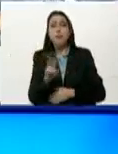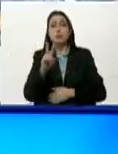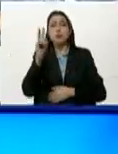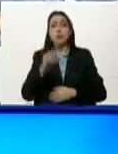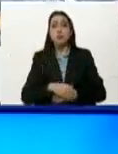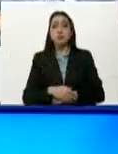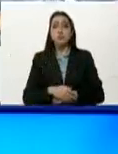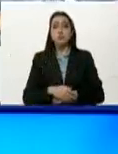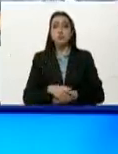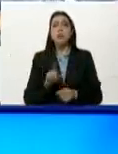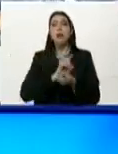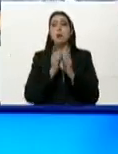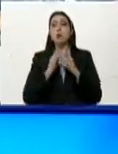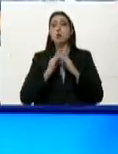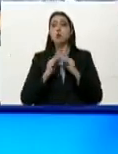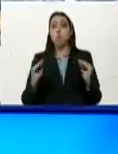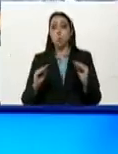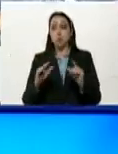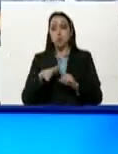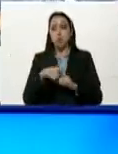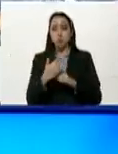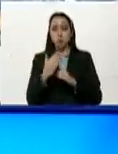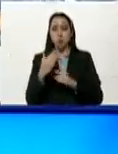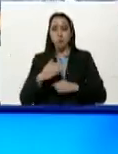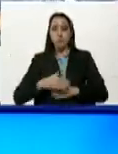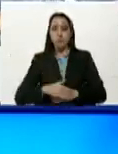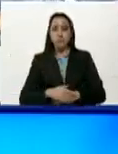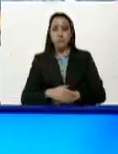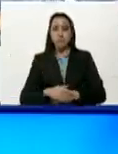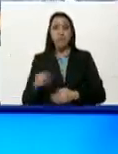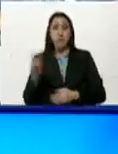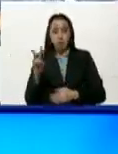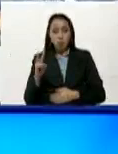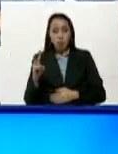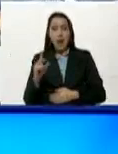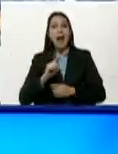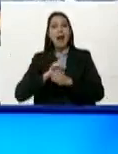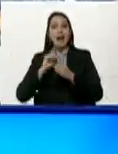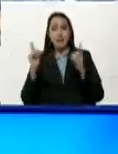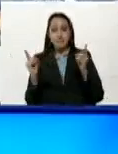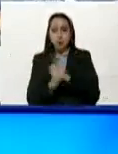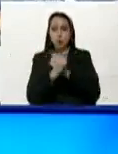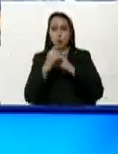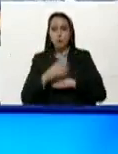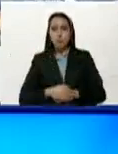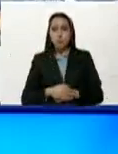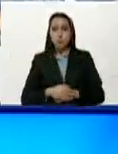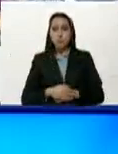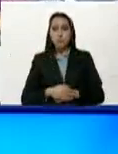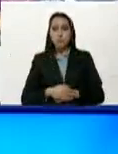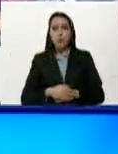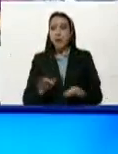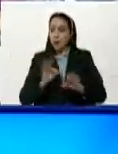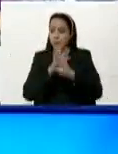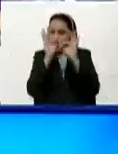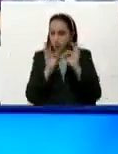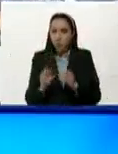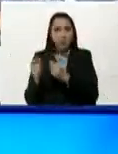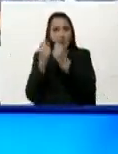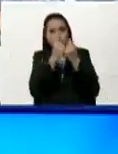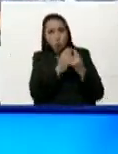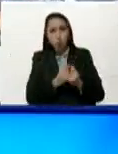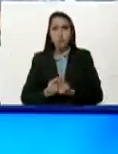y lo cambiaron todo venezuela cambio en su base estructural económica